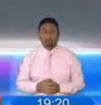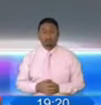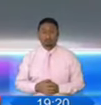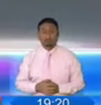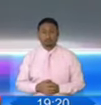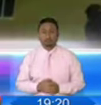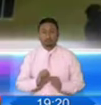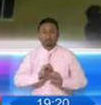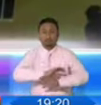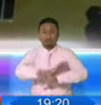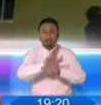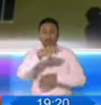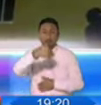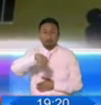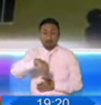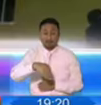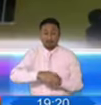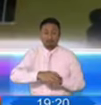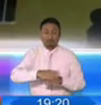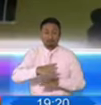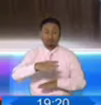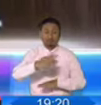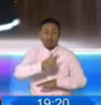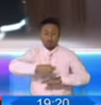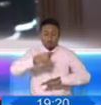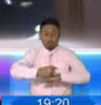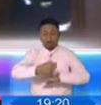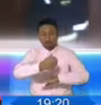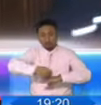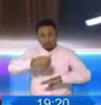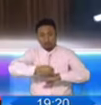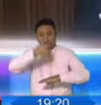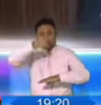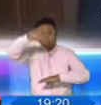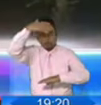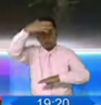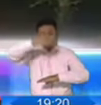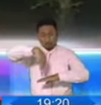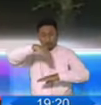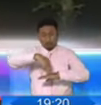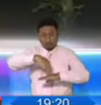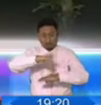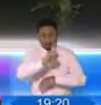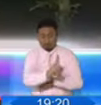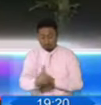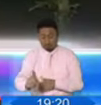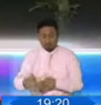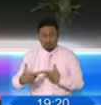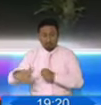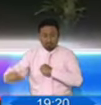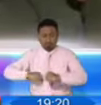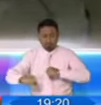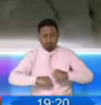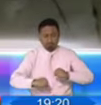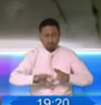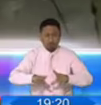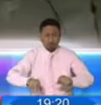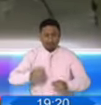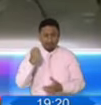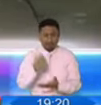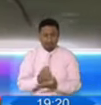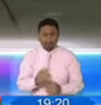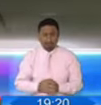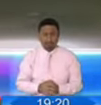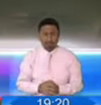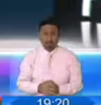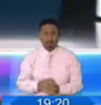La madrugada de este miércoles en las provincias del Guayas, El Oro, Santo Domingo y Manabí se realizó el operativo antidelincuencial Fortaleza